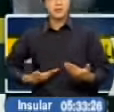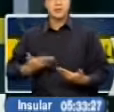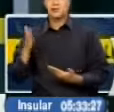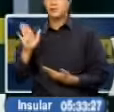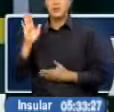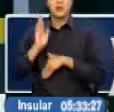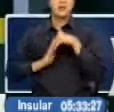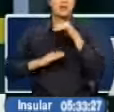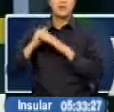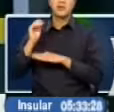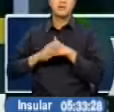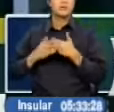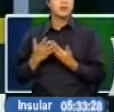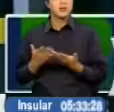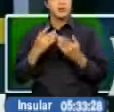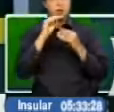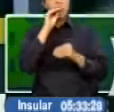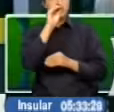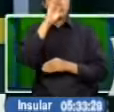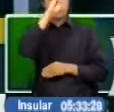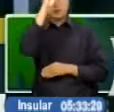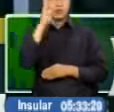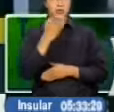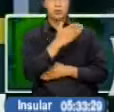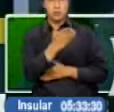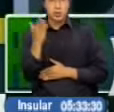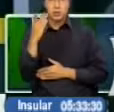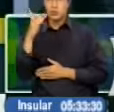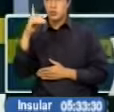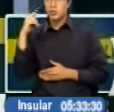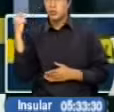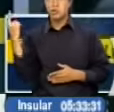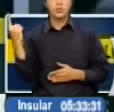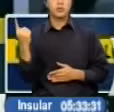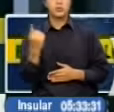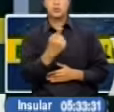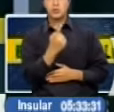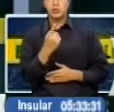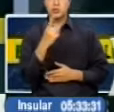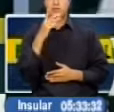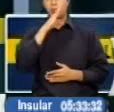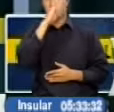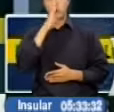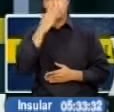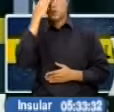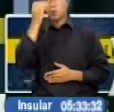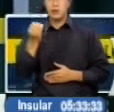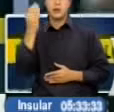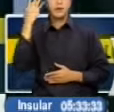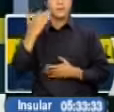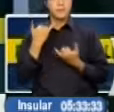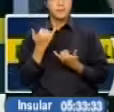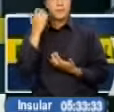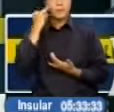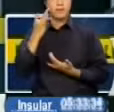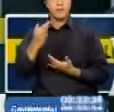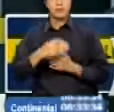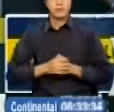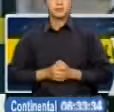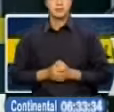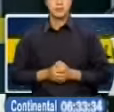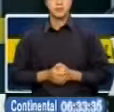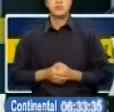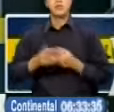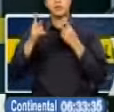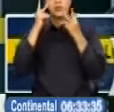que es inocente yo le digo a brasil nosotros nunca olvidaremos esta fecha cuando